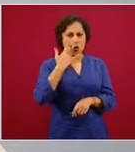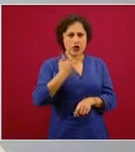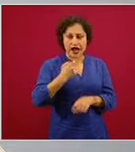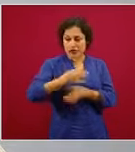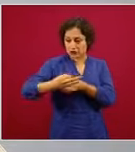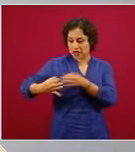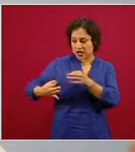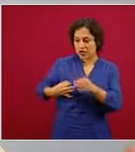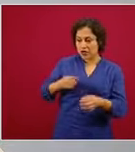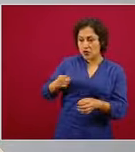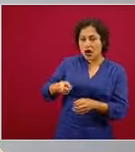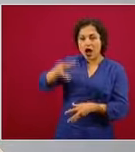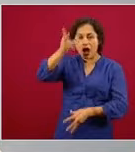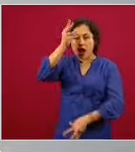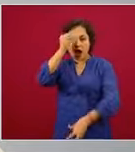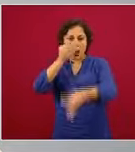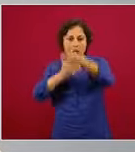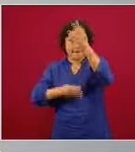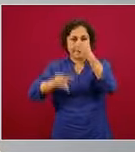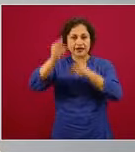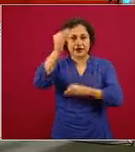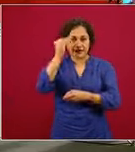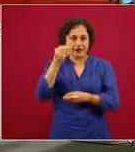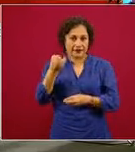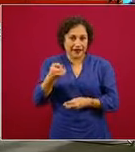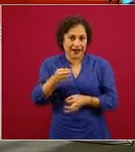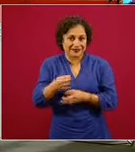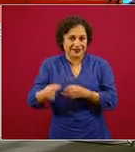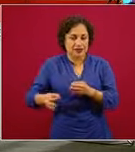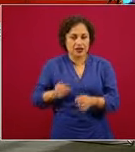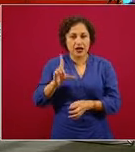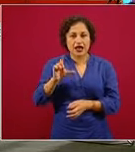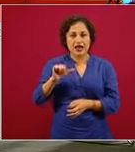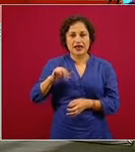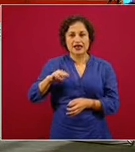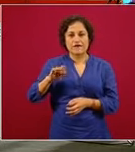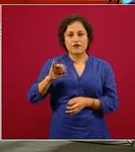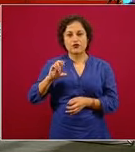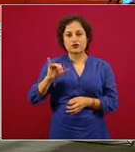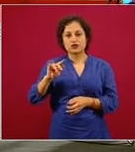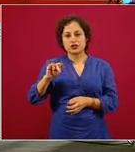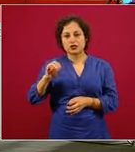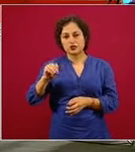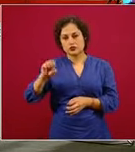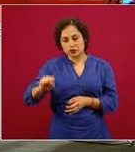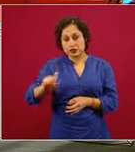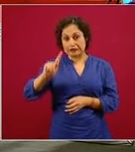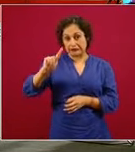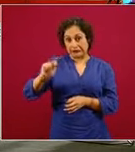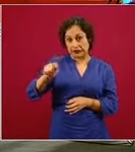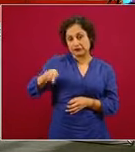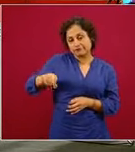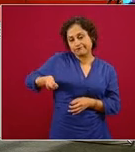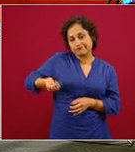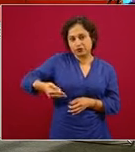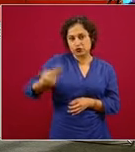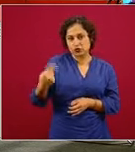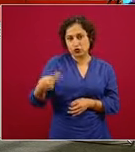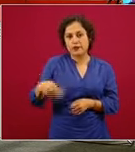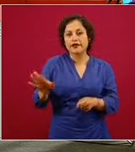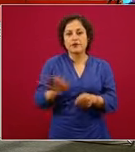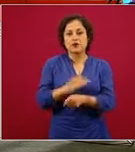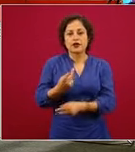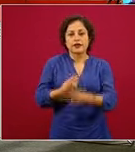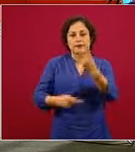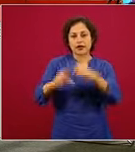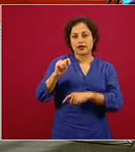inmunes. Y estas son linfocitos, ya les decía, T se denomina así porque en su evolución provienen del timo